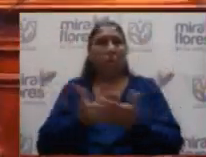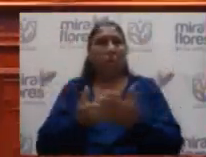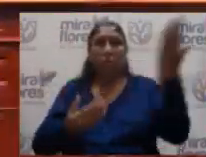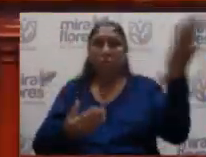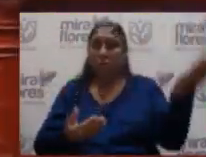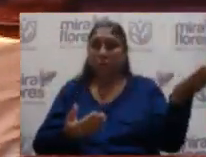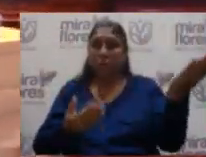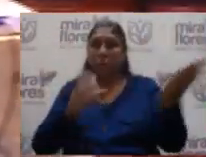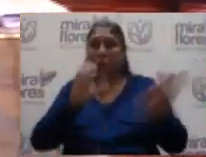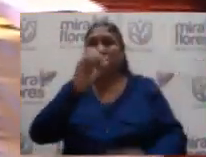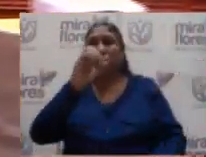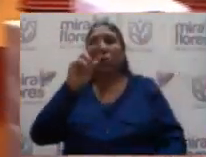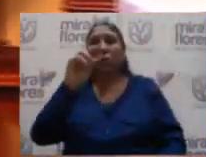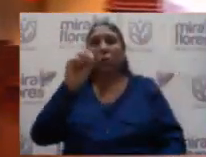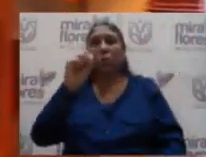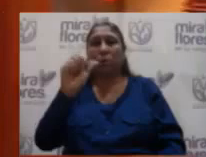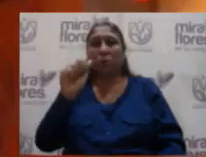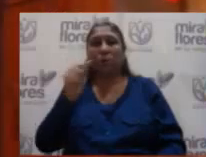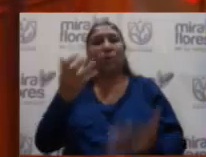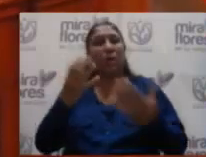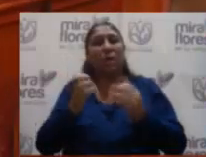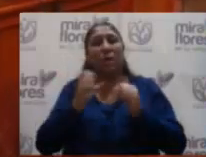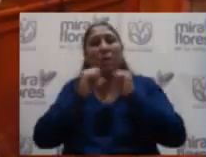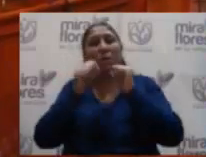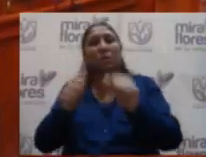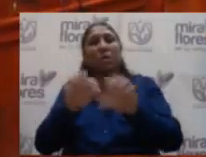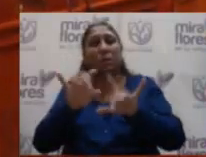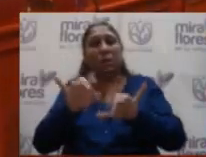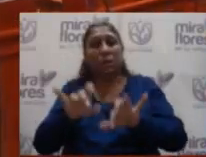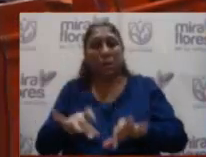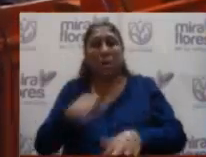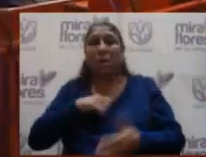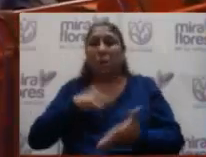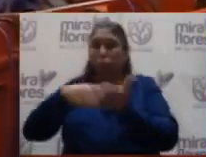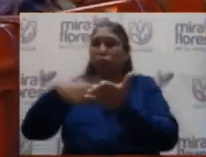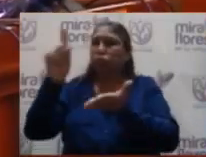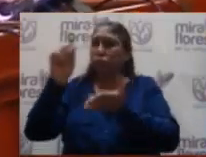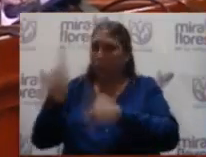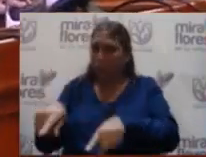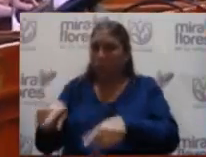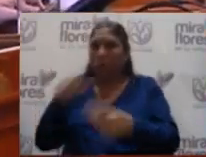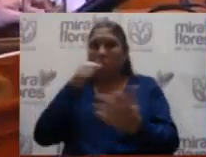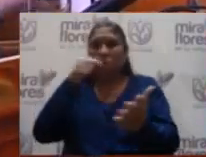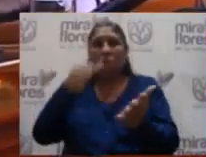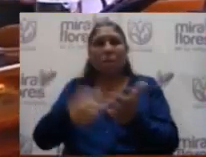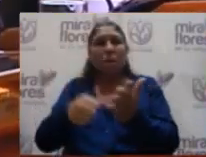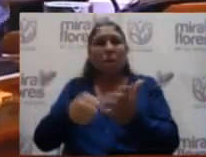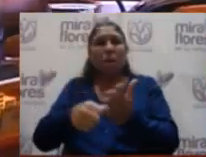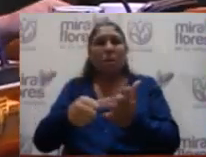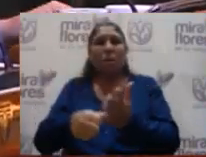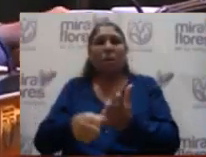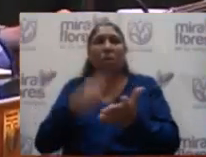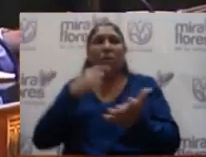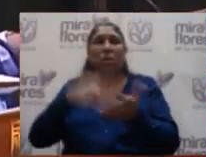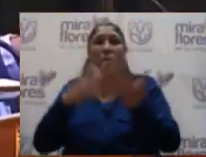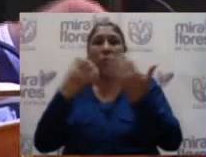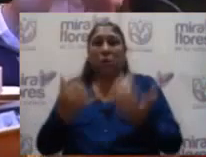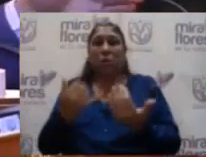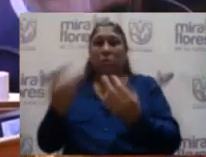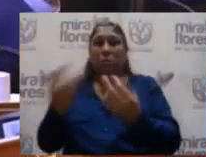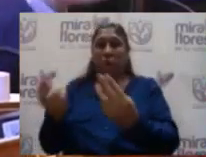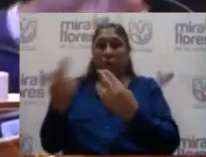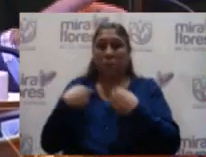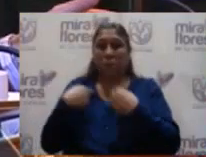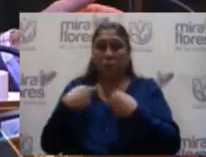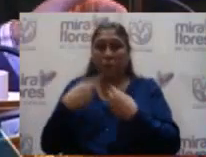Sí, quería pedirle a la Secretaría que yo mandé una carta. La sesión pasada se me dijo que hoy día me iban a responder, o en